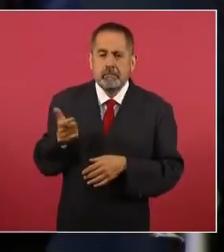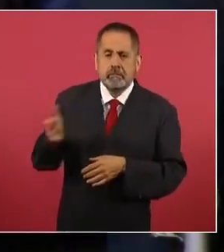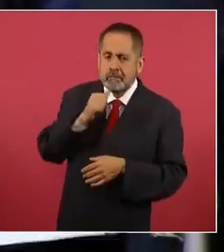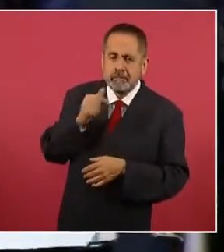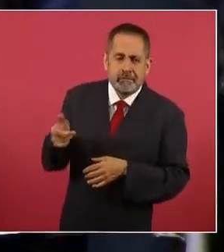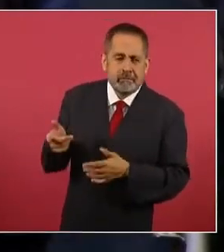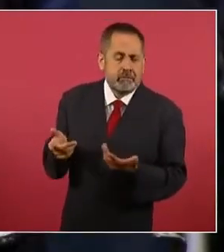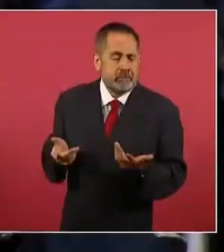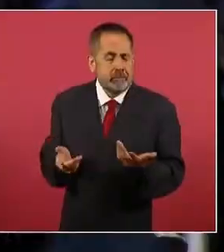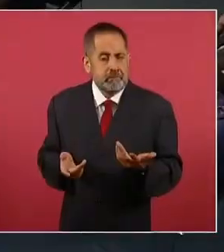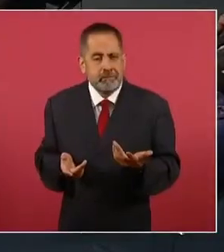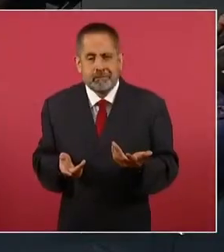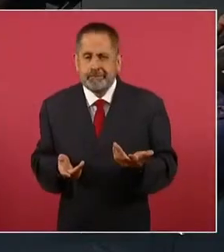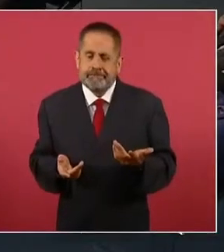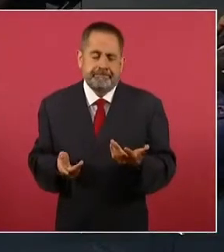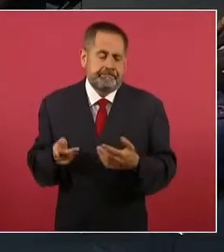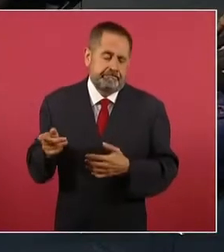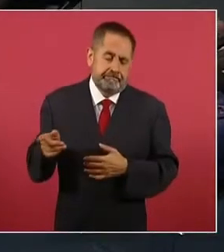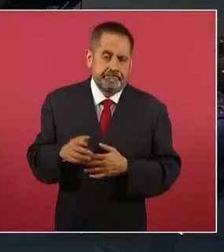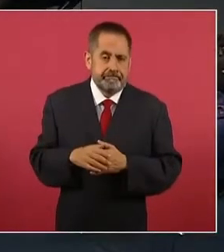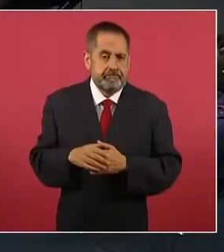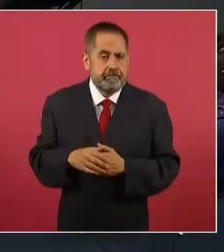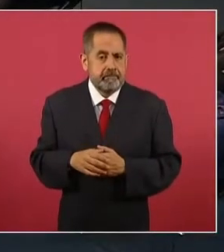Prácticamente usaron también